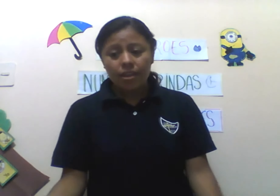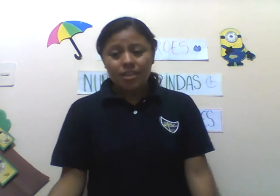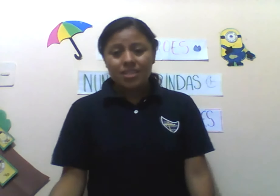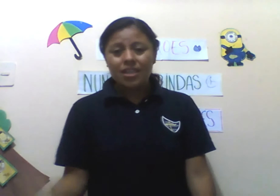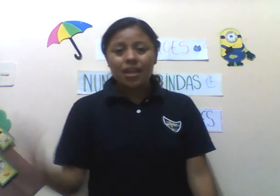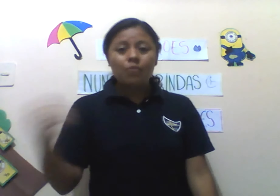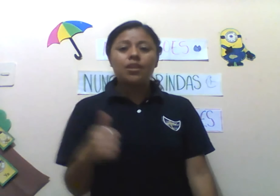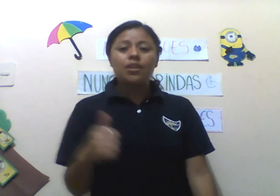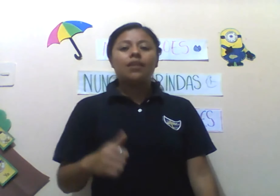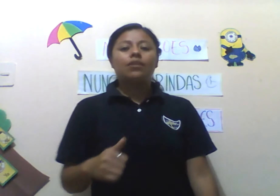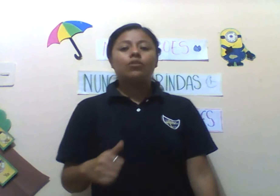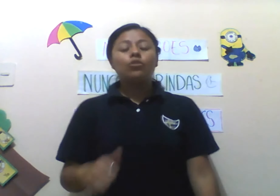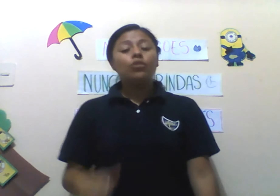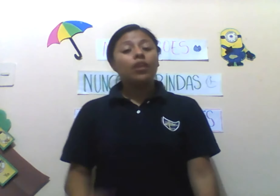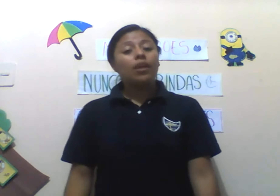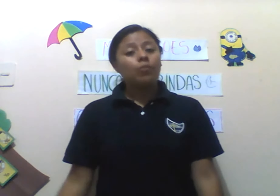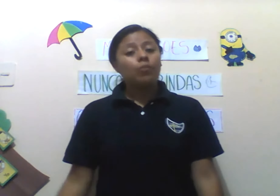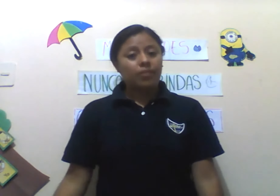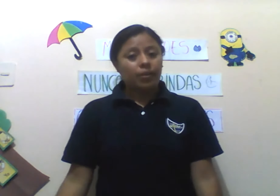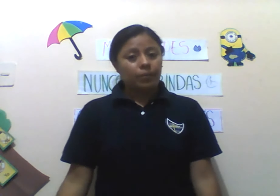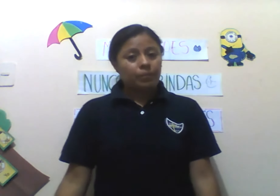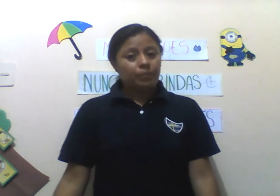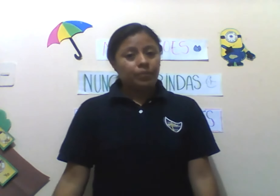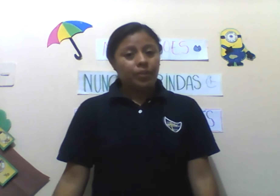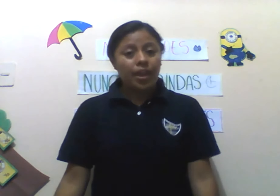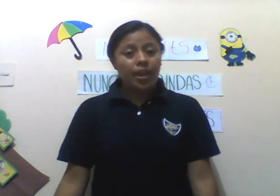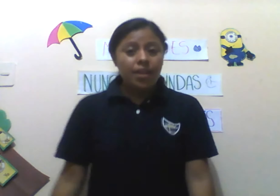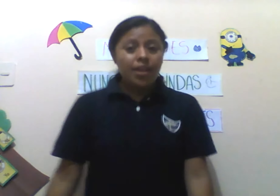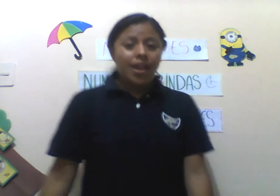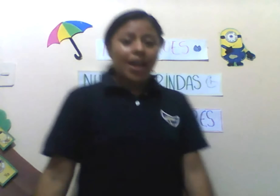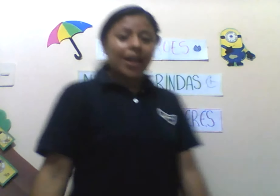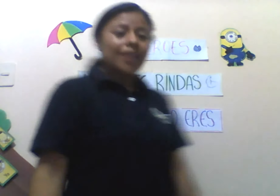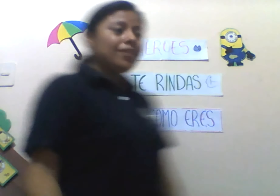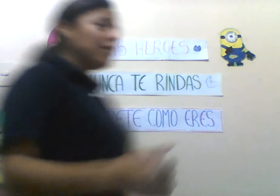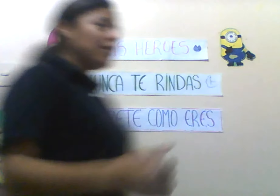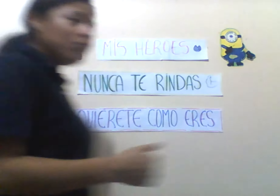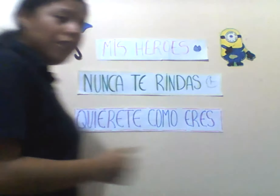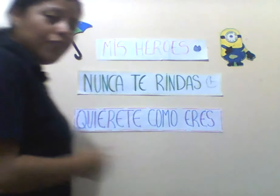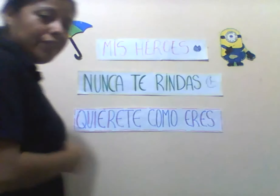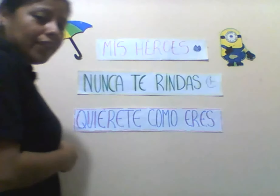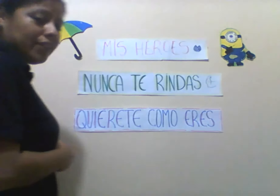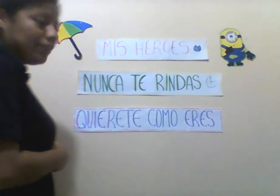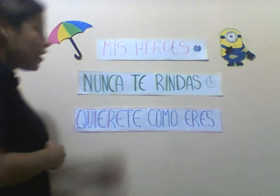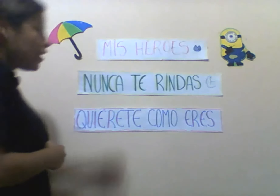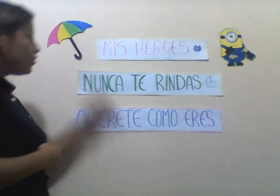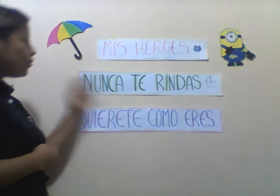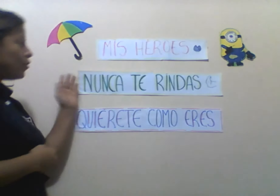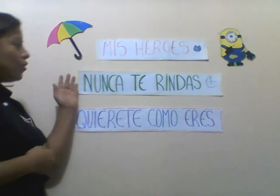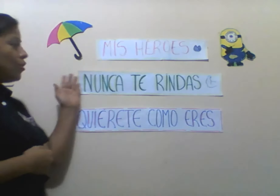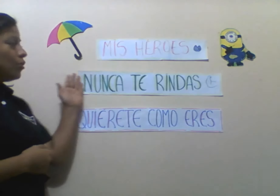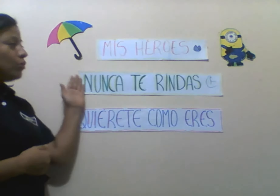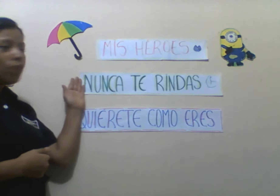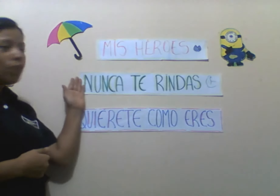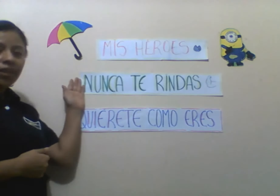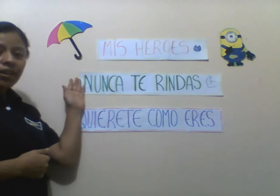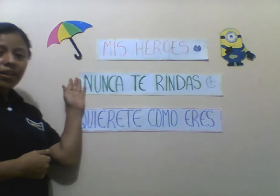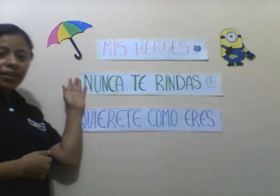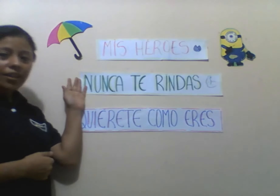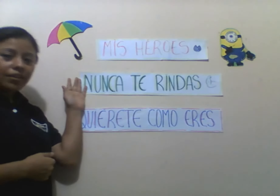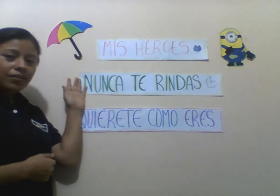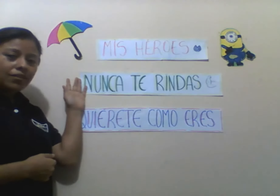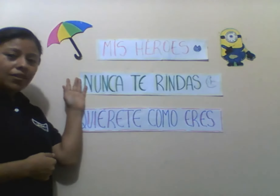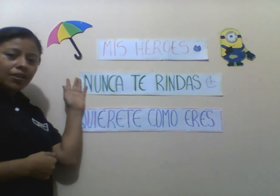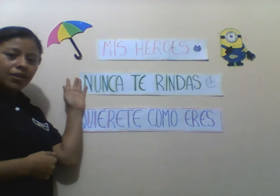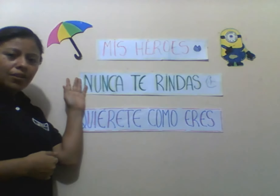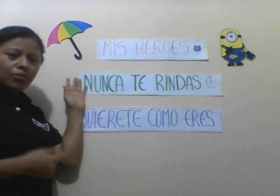Así que sigamos adelante, no nos dejemos vencer. ¿Ya? Acá dice, otra frase que les he traído, nunca te